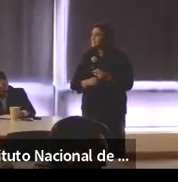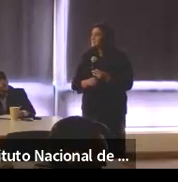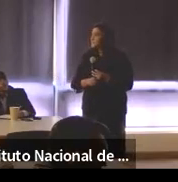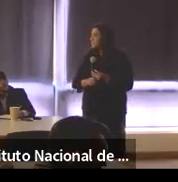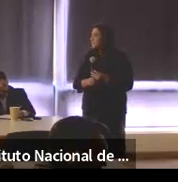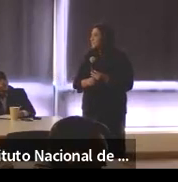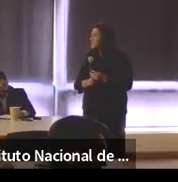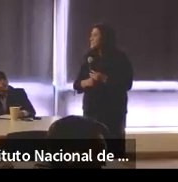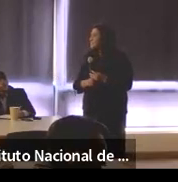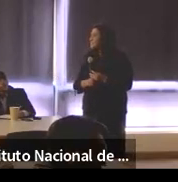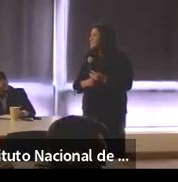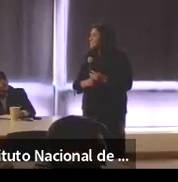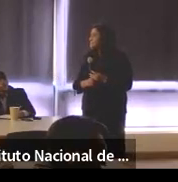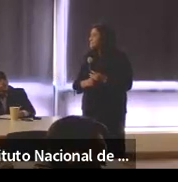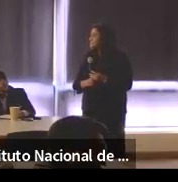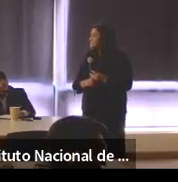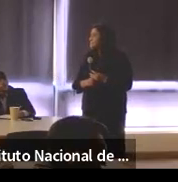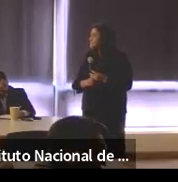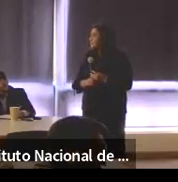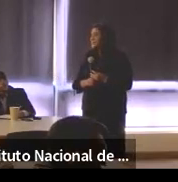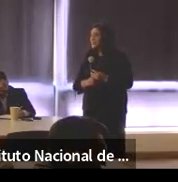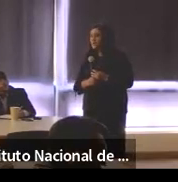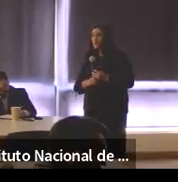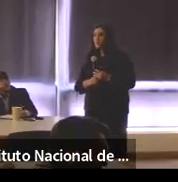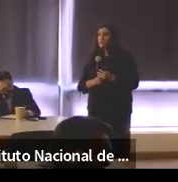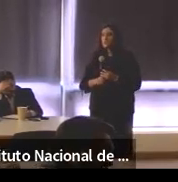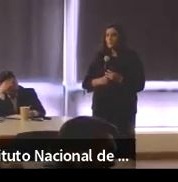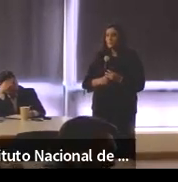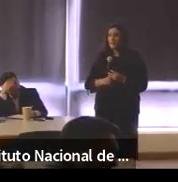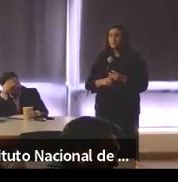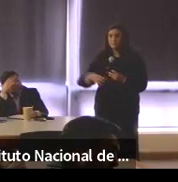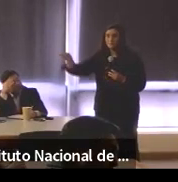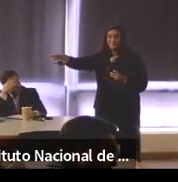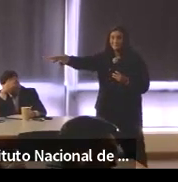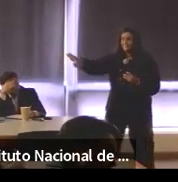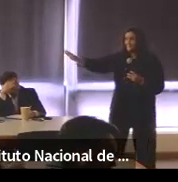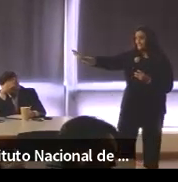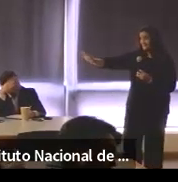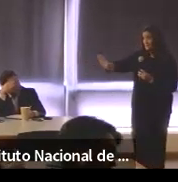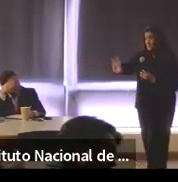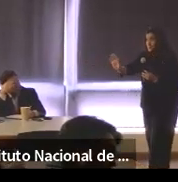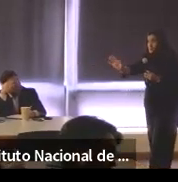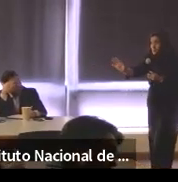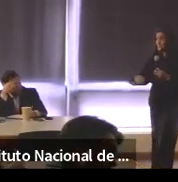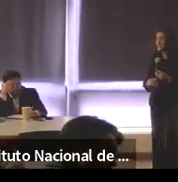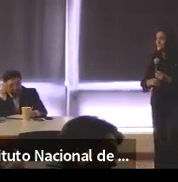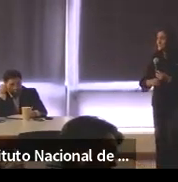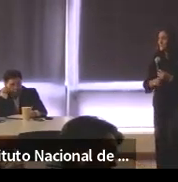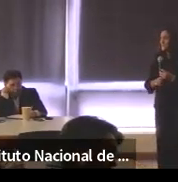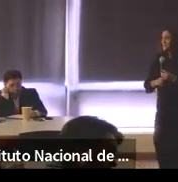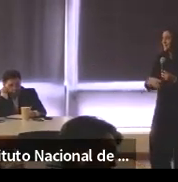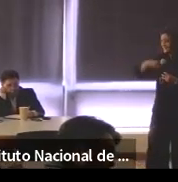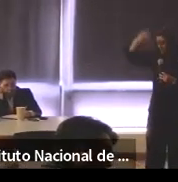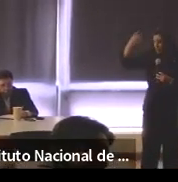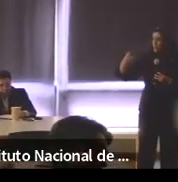no te involucres que se hicieron novios y ya se pelearon nuestro asunto